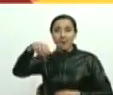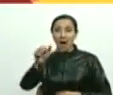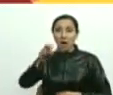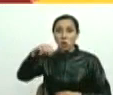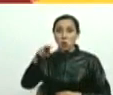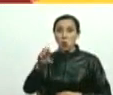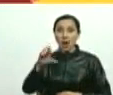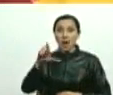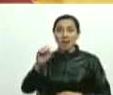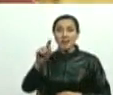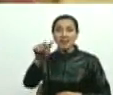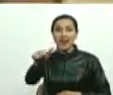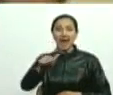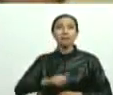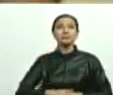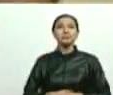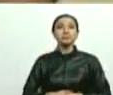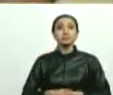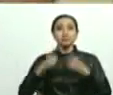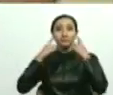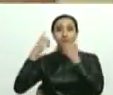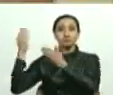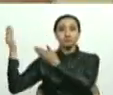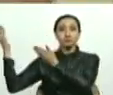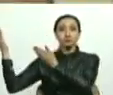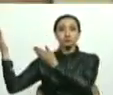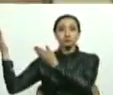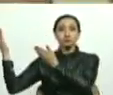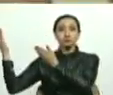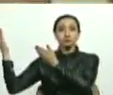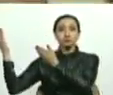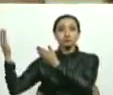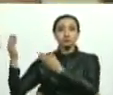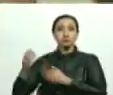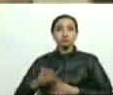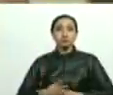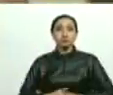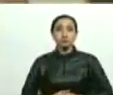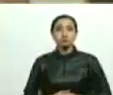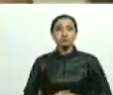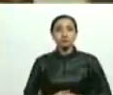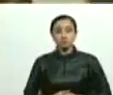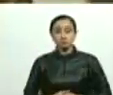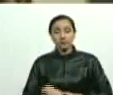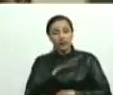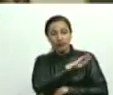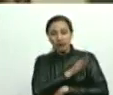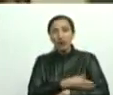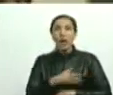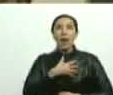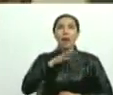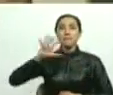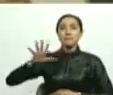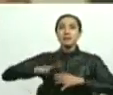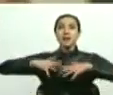Manuela Sáenz. Coronela victoriosa en Ayacucho, generala de la patria grande,